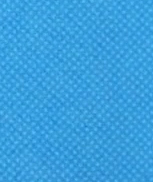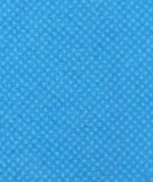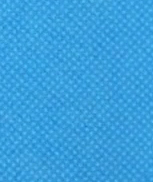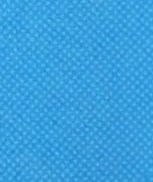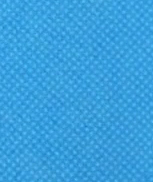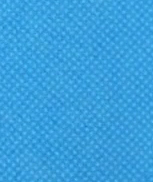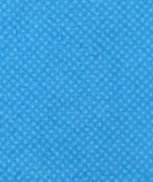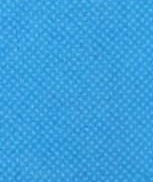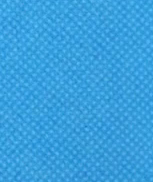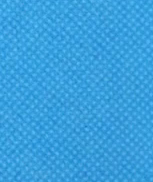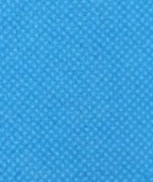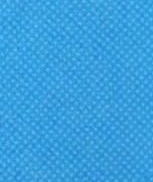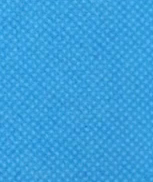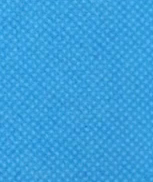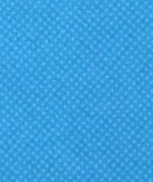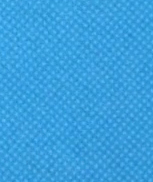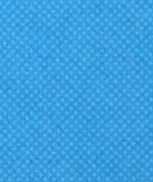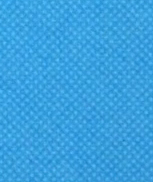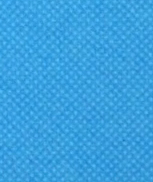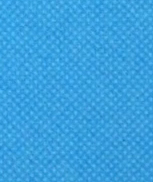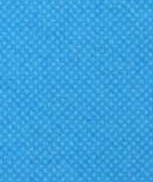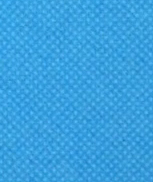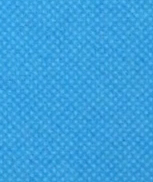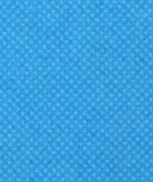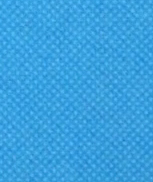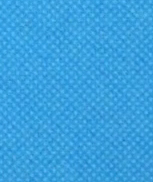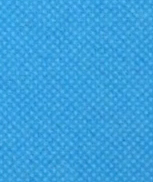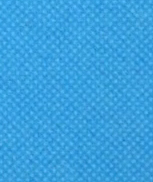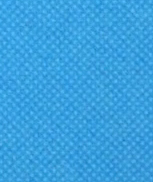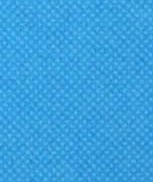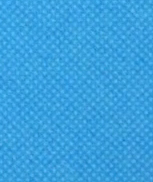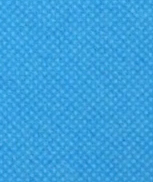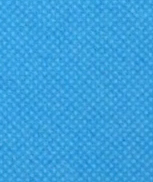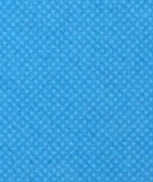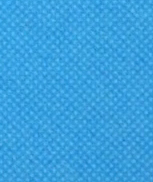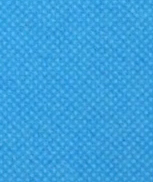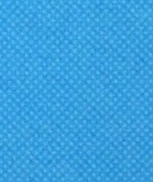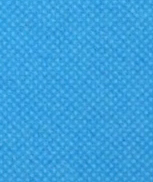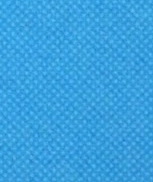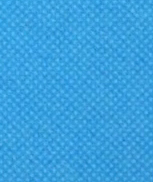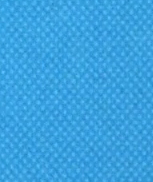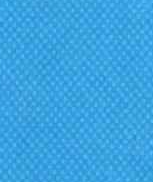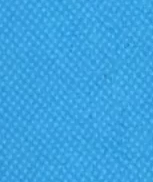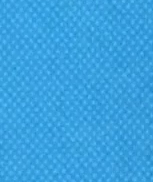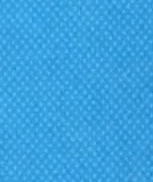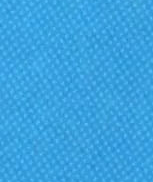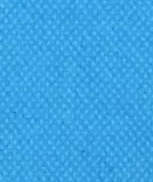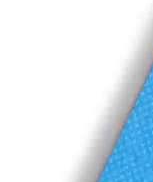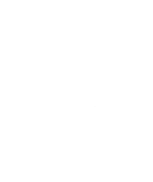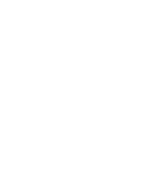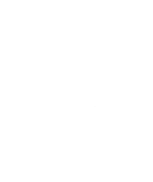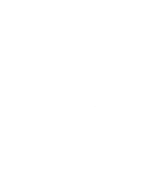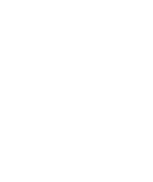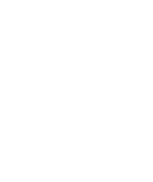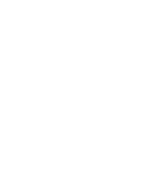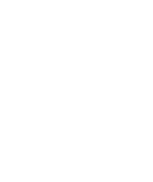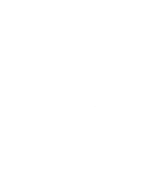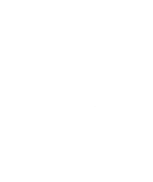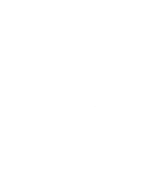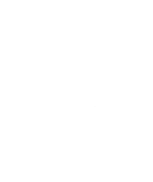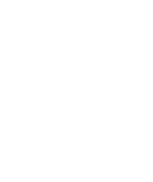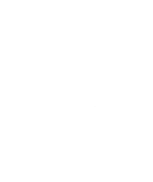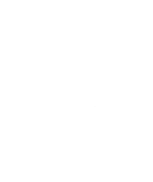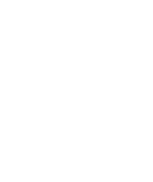TCC, con el auspicio de BCI, somos diferentes. Está presentando Valor